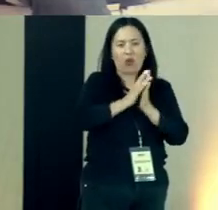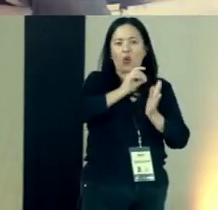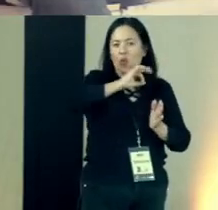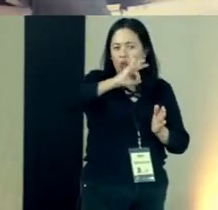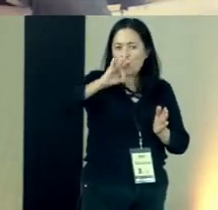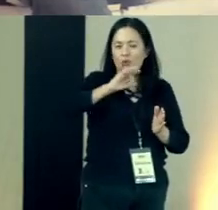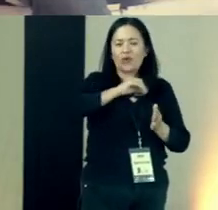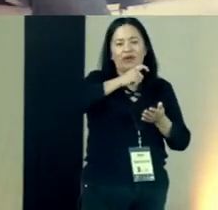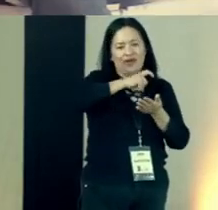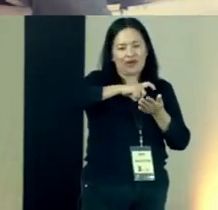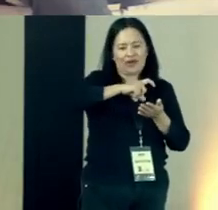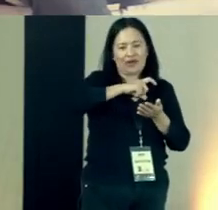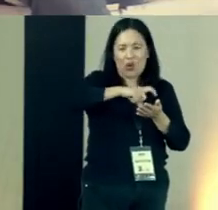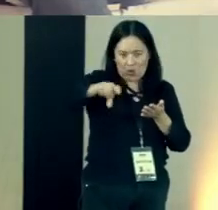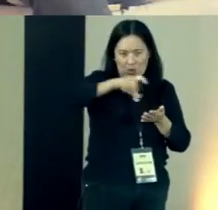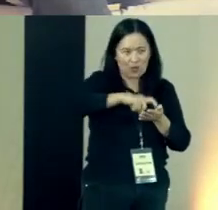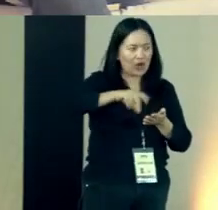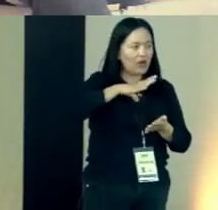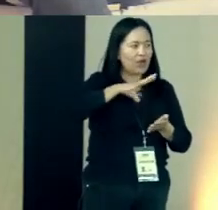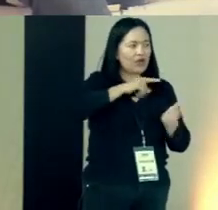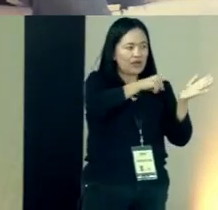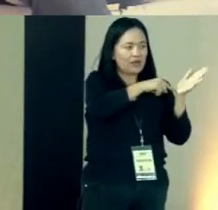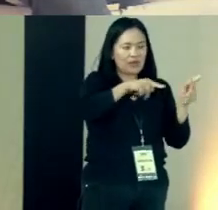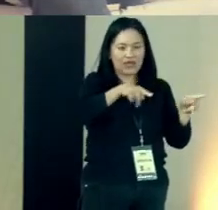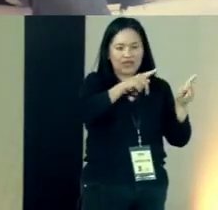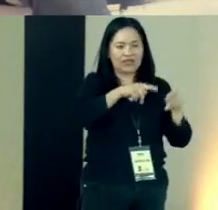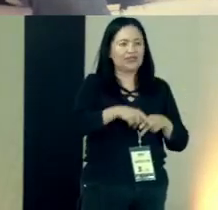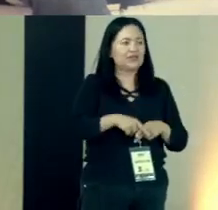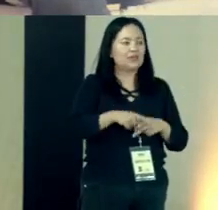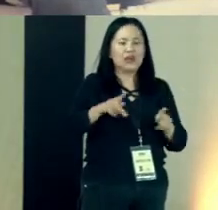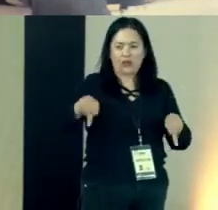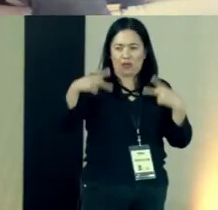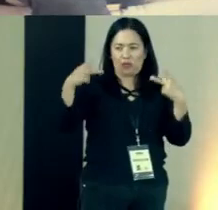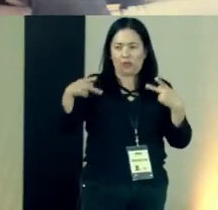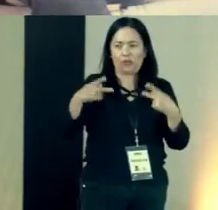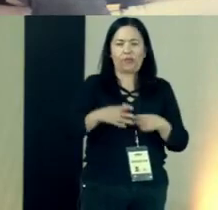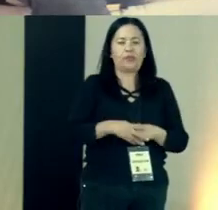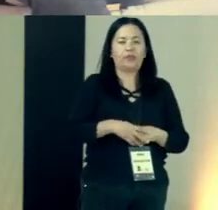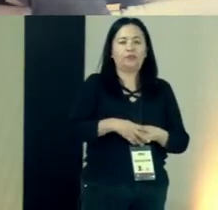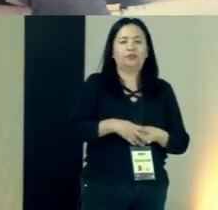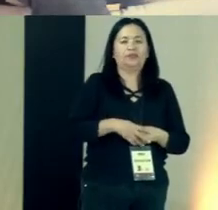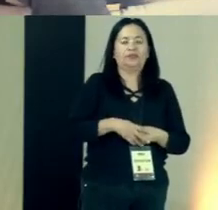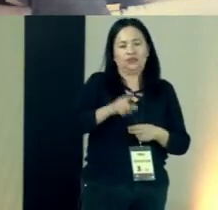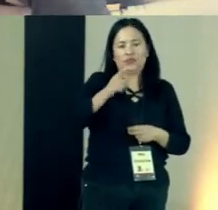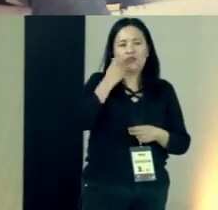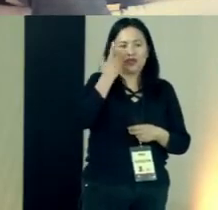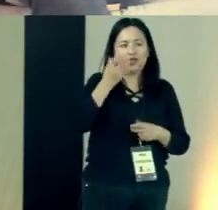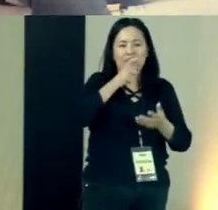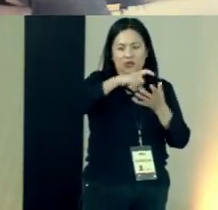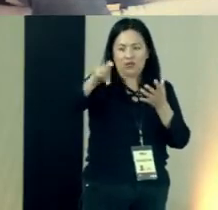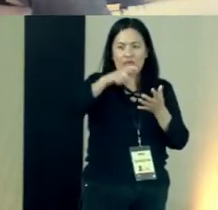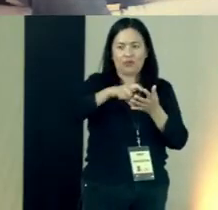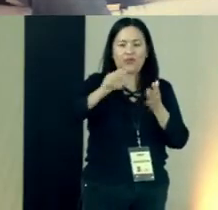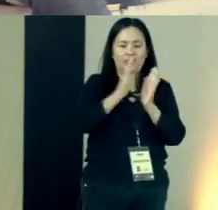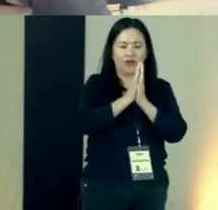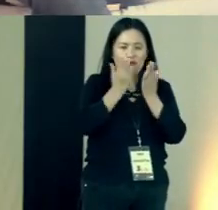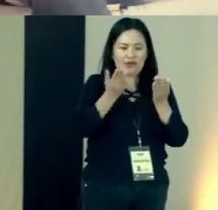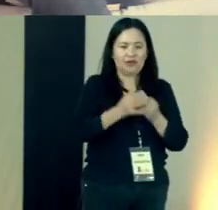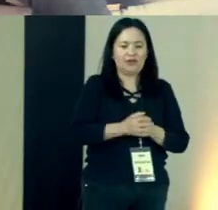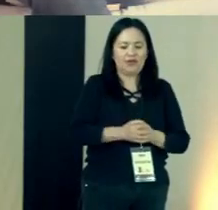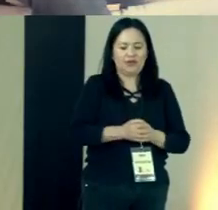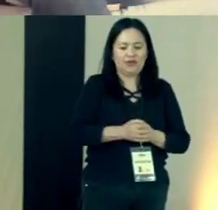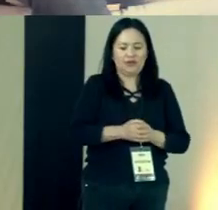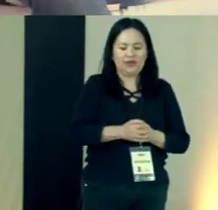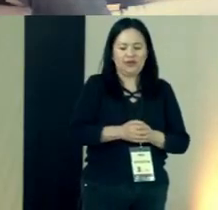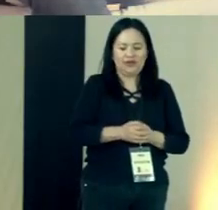lo tengo que presumir. Aquí van a estar nuestros compañeros del fondo vendiendo y también en el stand, y seguirían los